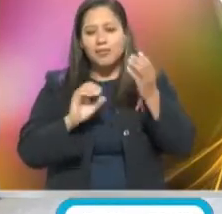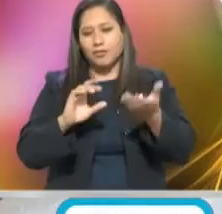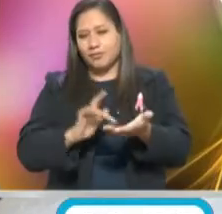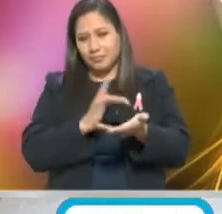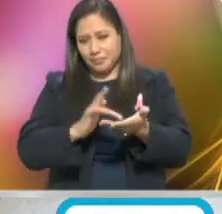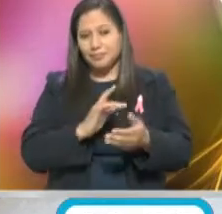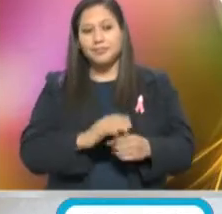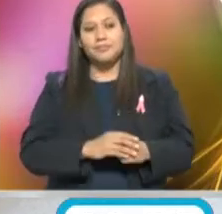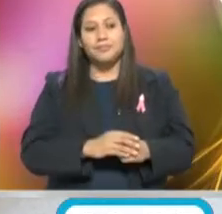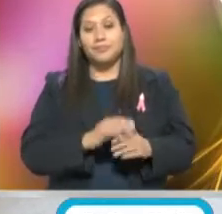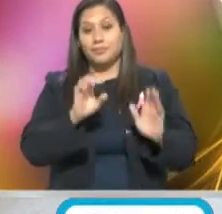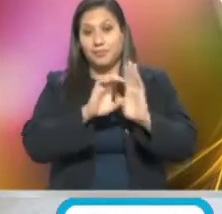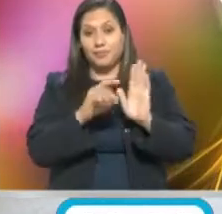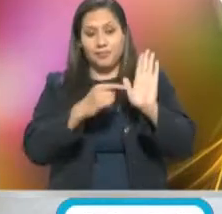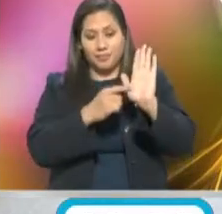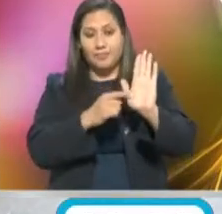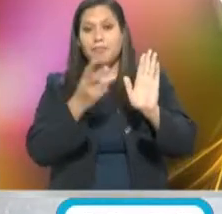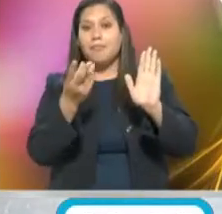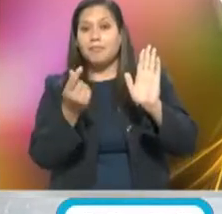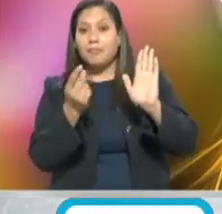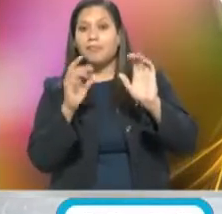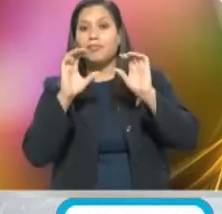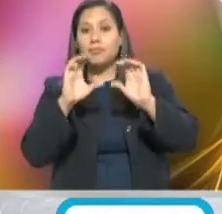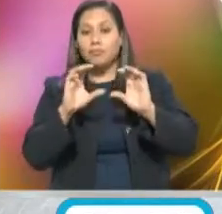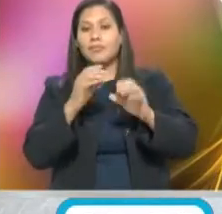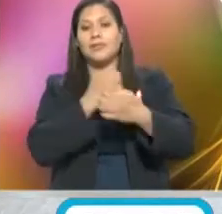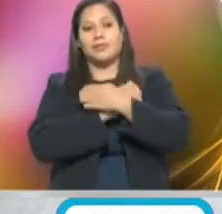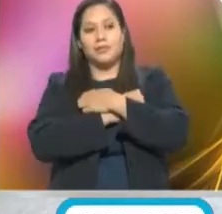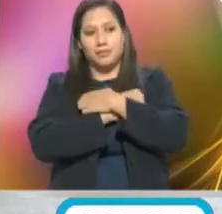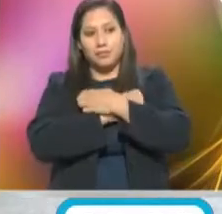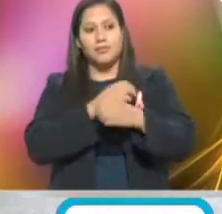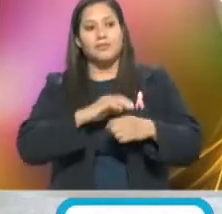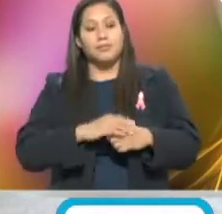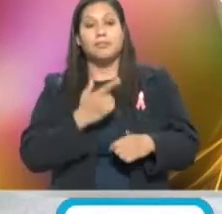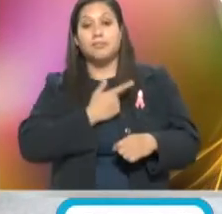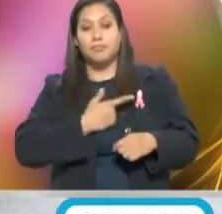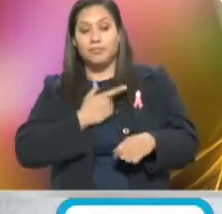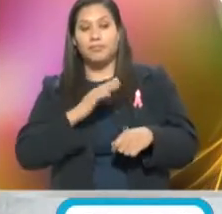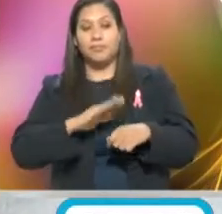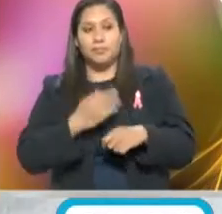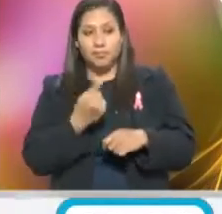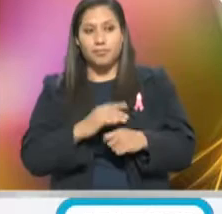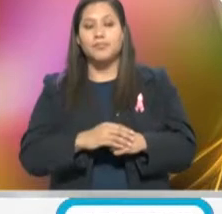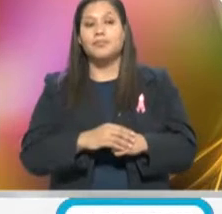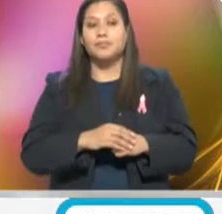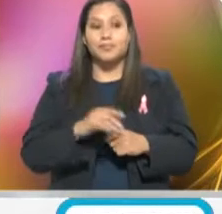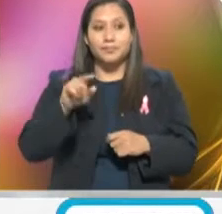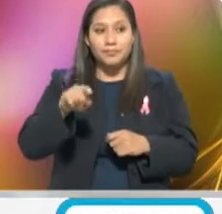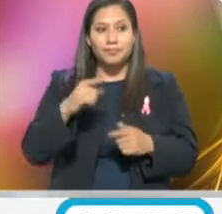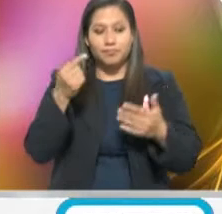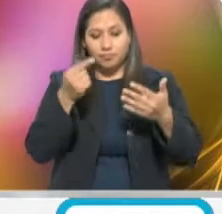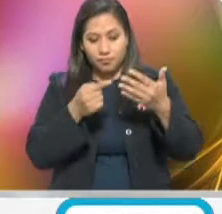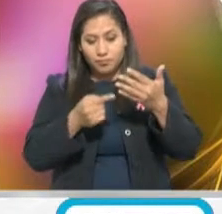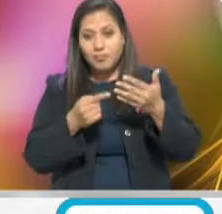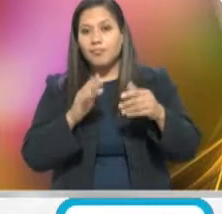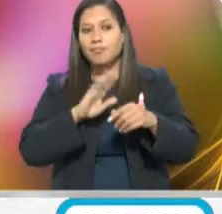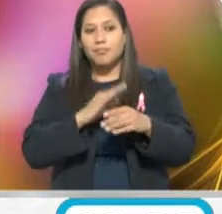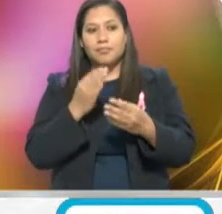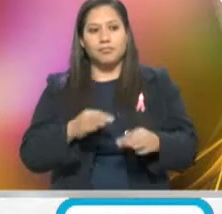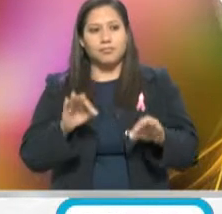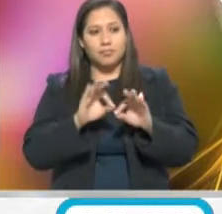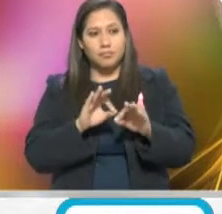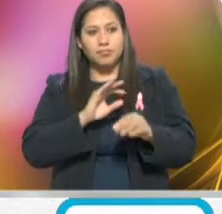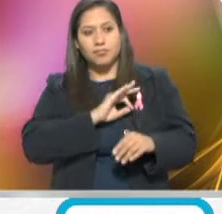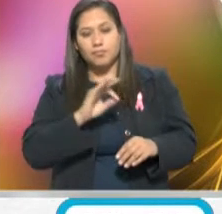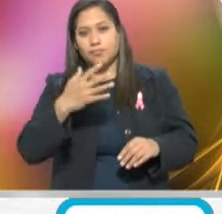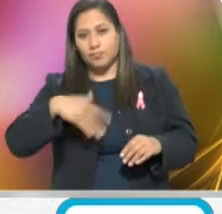el caso. La aplicación se llama Perros, Cuidados y Educación. Y me gusta porque tiene los elementos más relevantes que